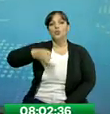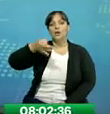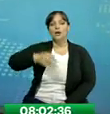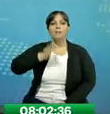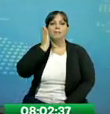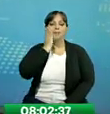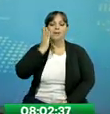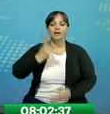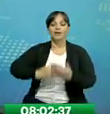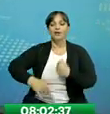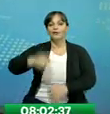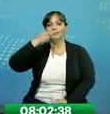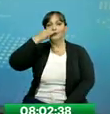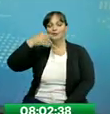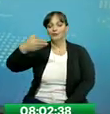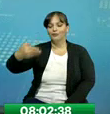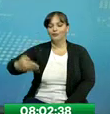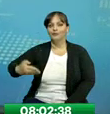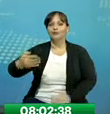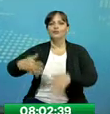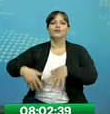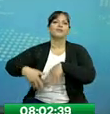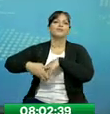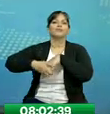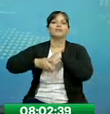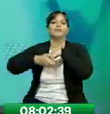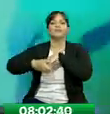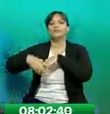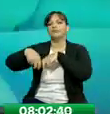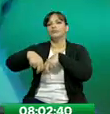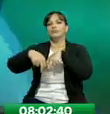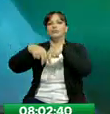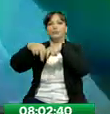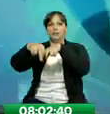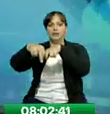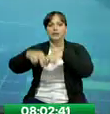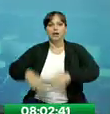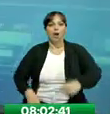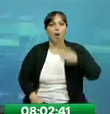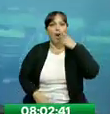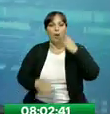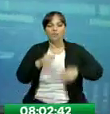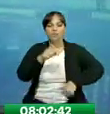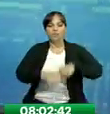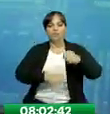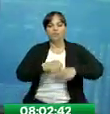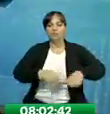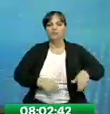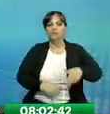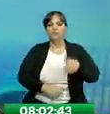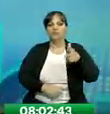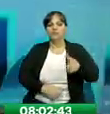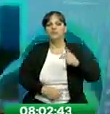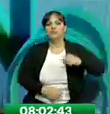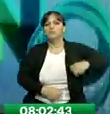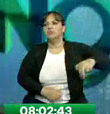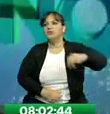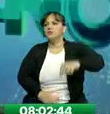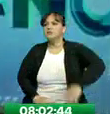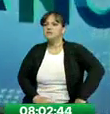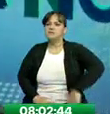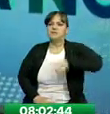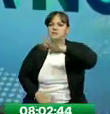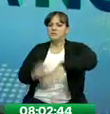a una mujer que caminaba con su pequeño hijo en el cantón durán provincia del guayas el hecho fue captado por una cámara